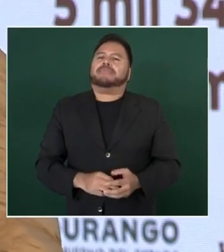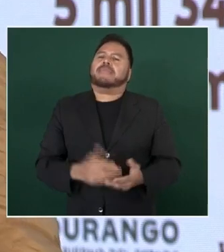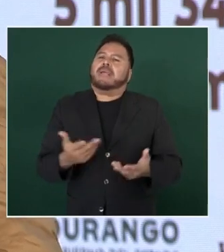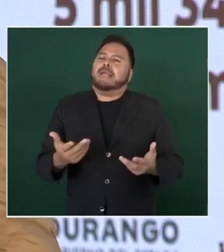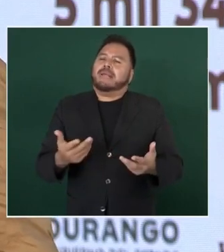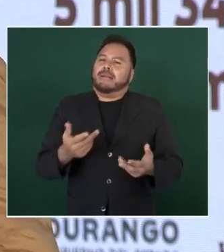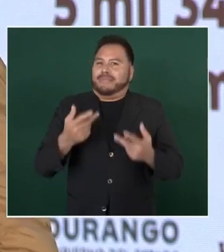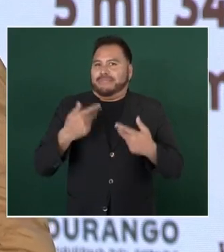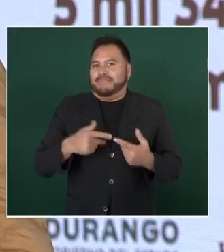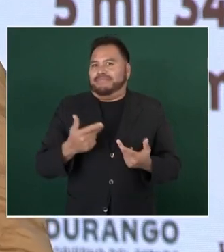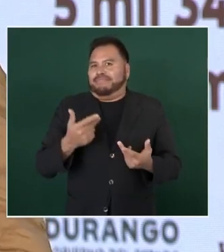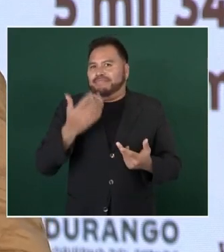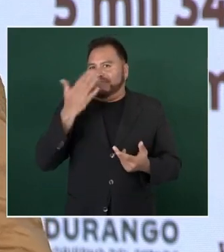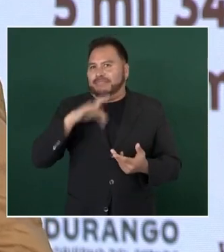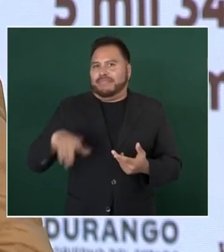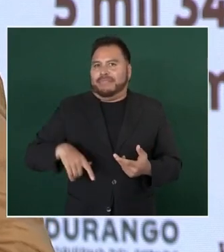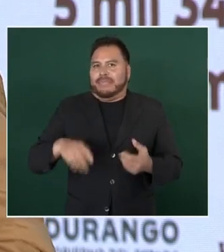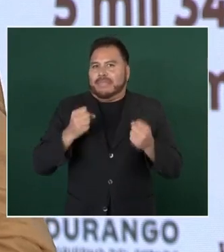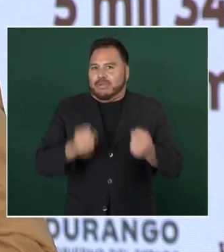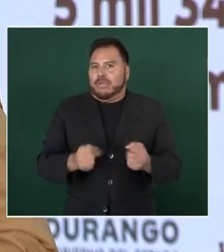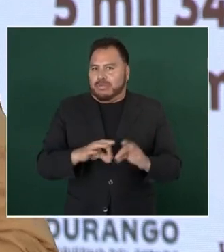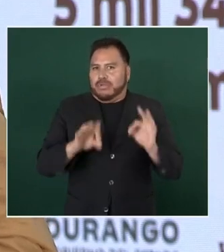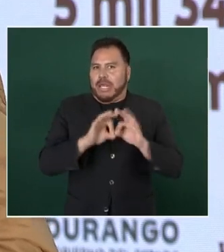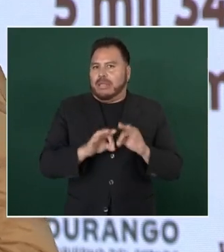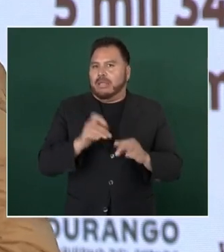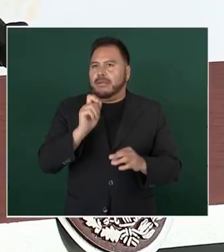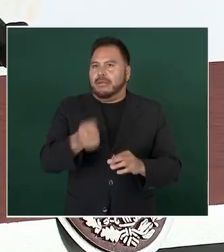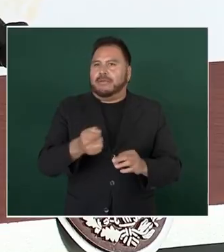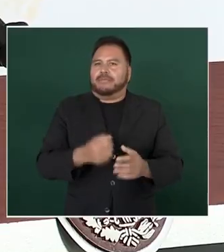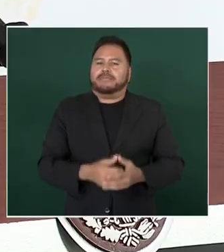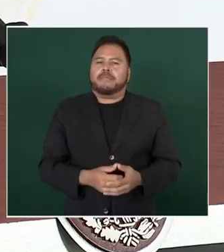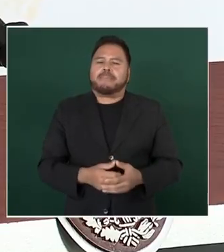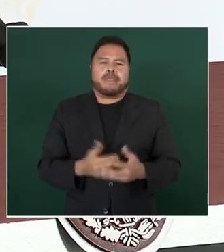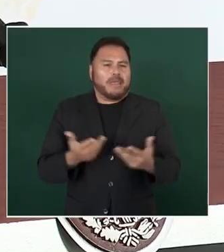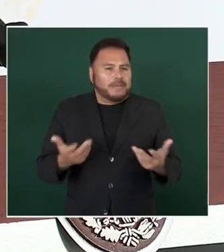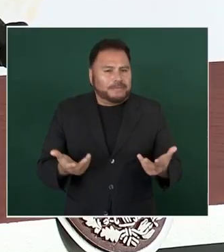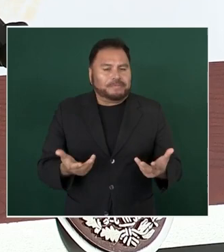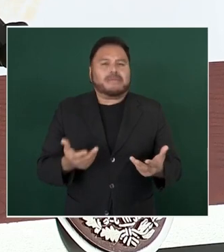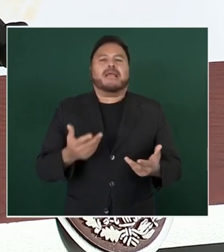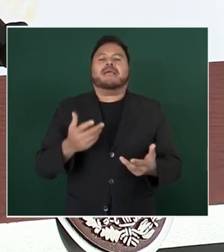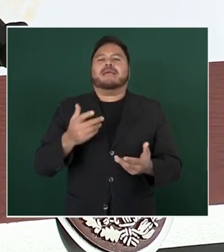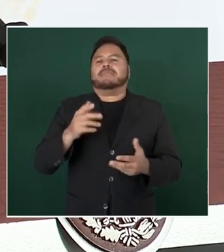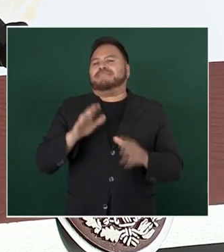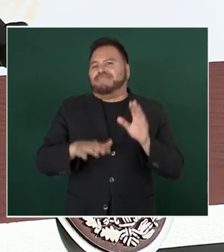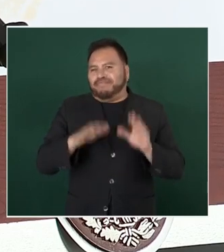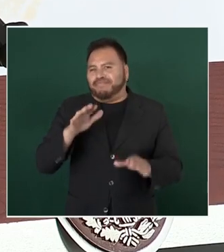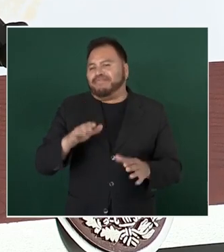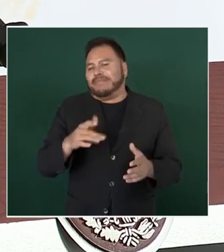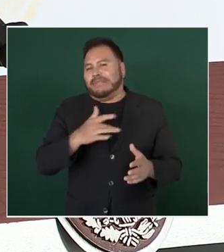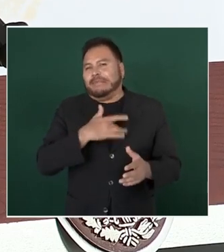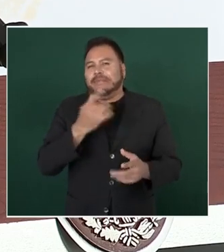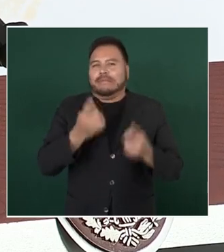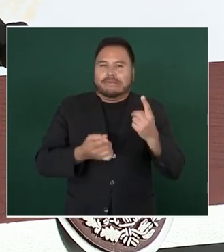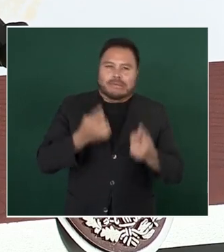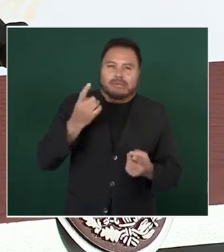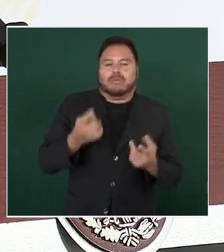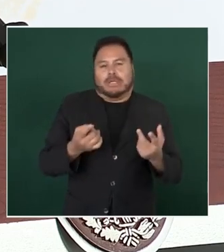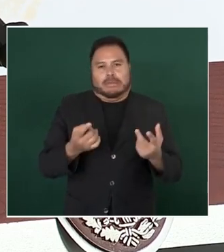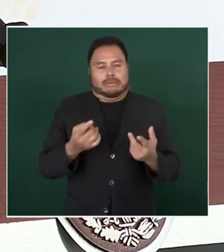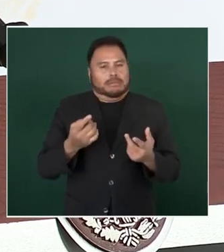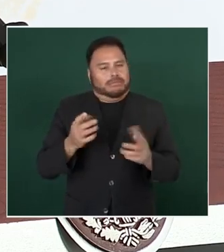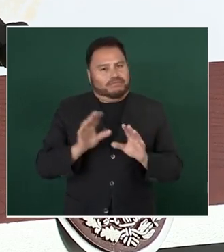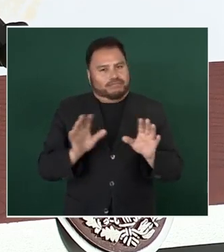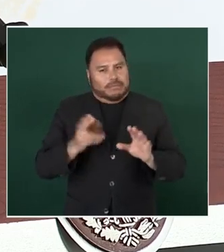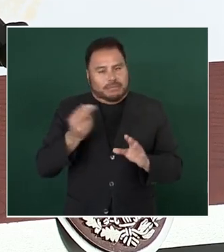importa mucho al Gabinete de Seguridad, es que haya una certeza, un control